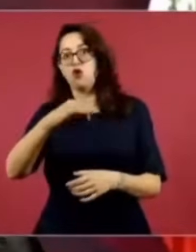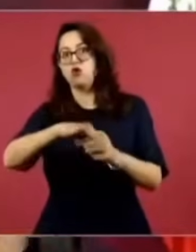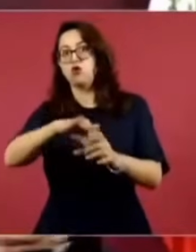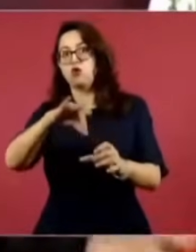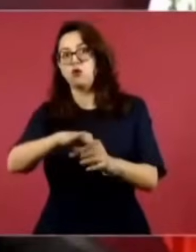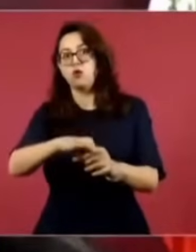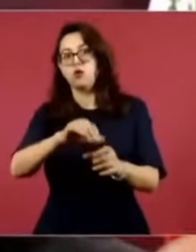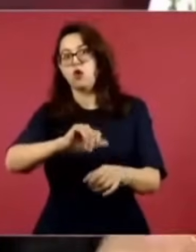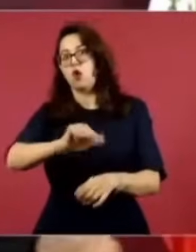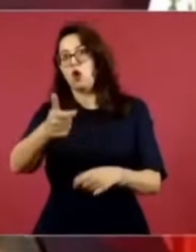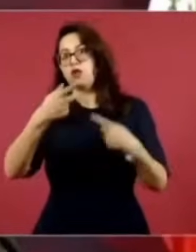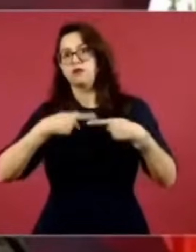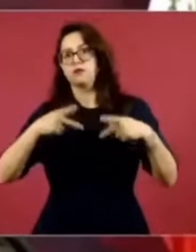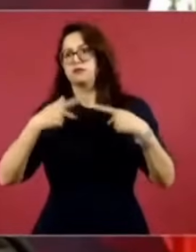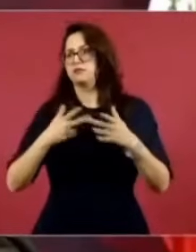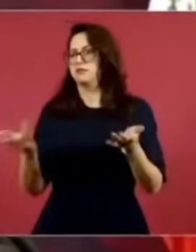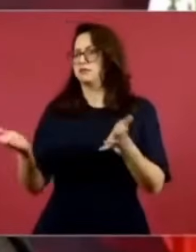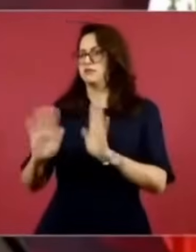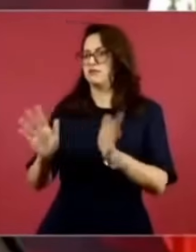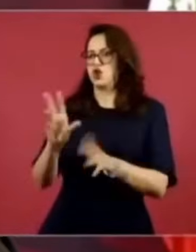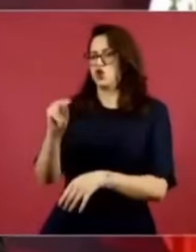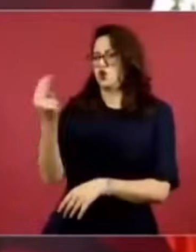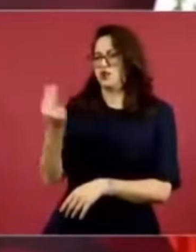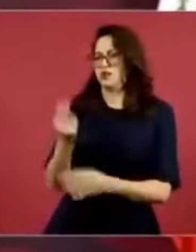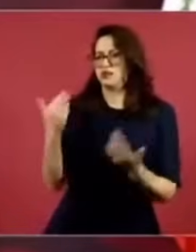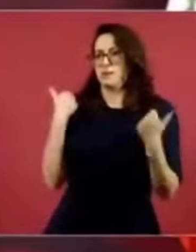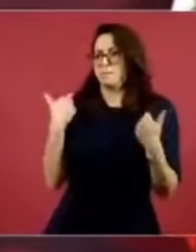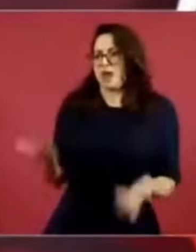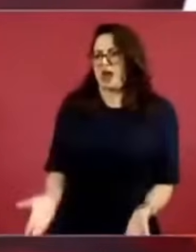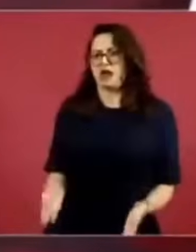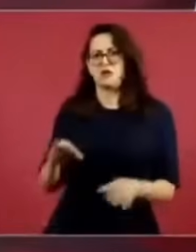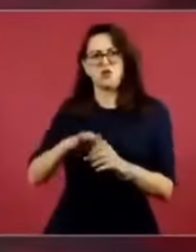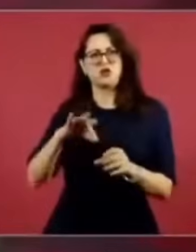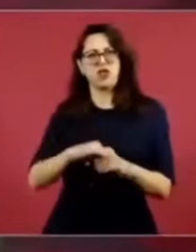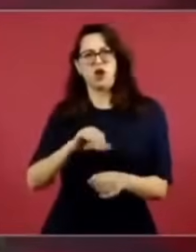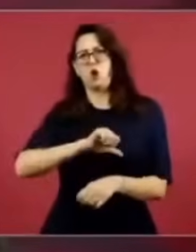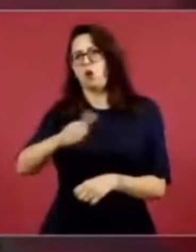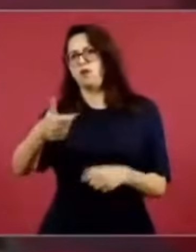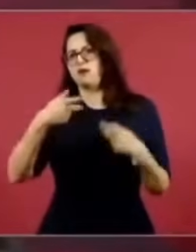que para qué se cambiaba, para qué